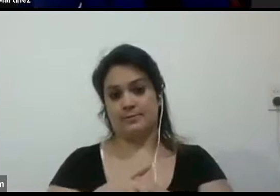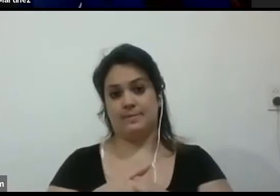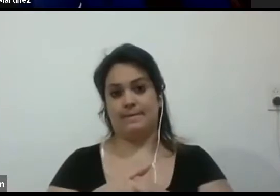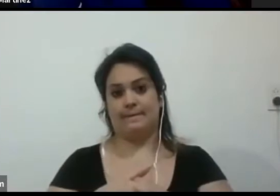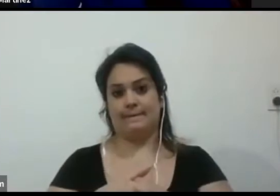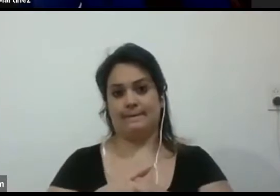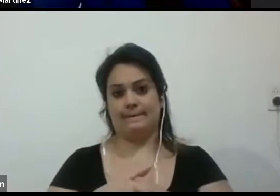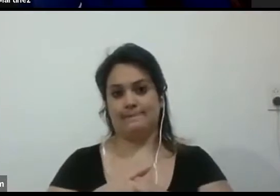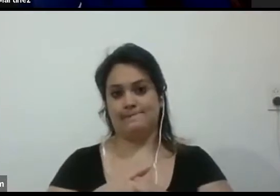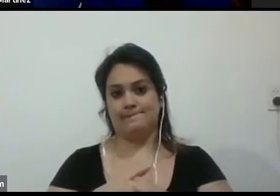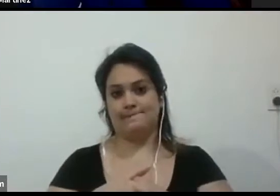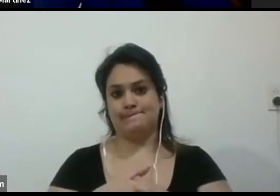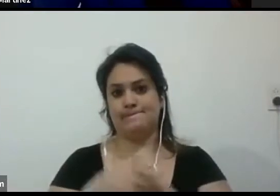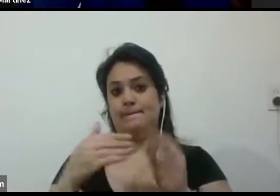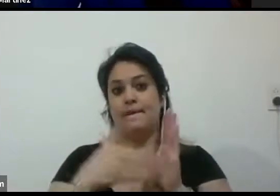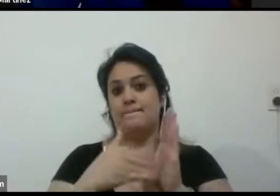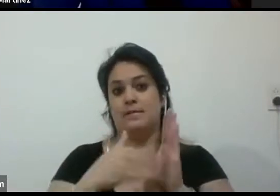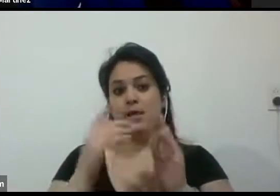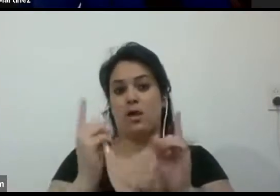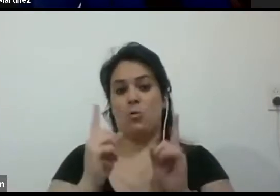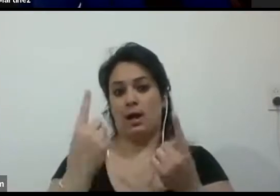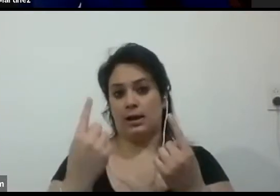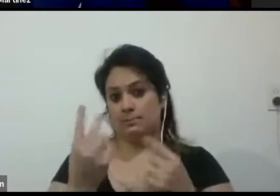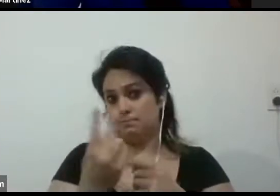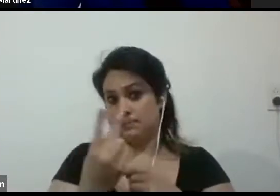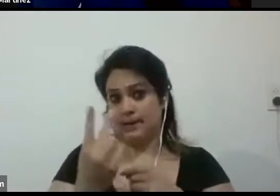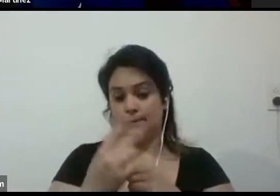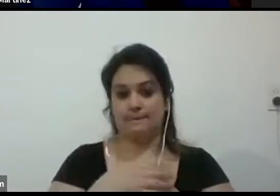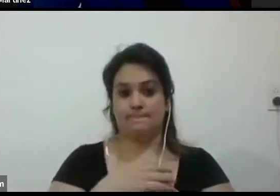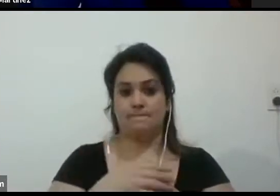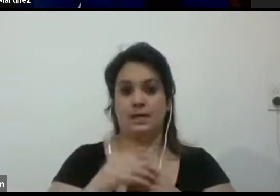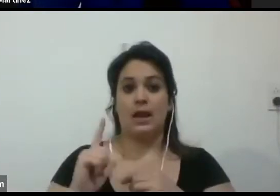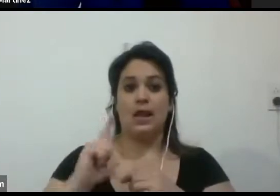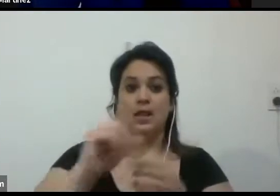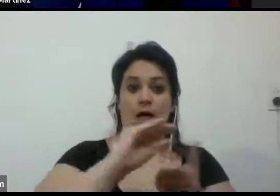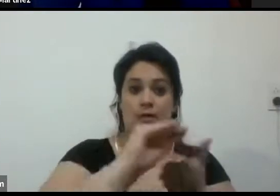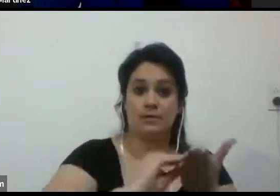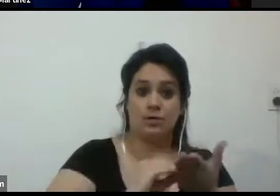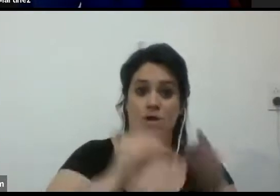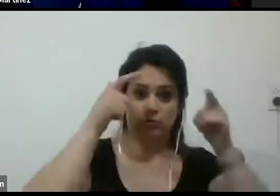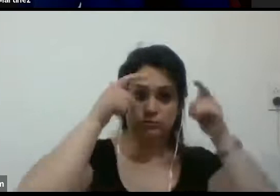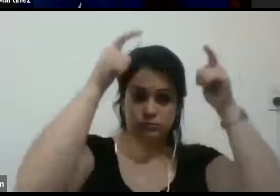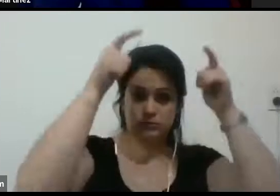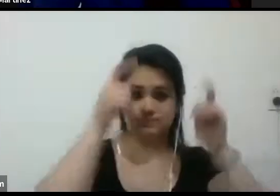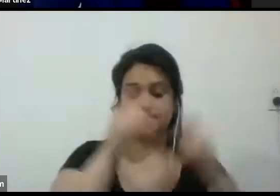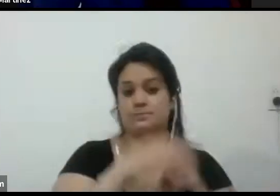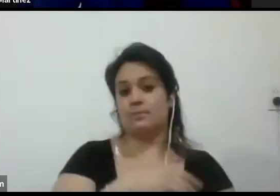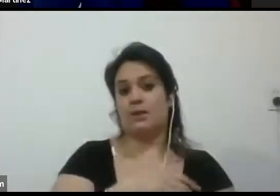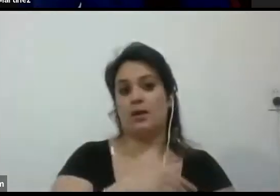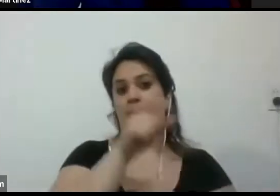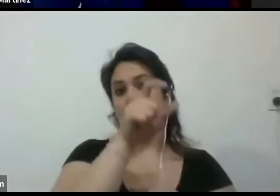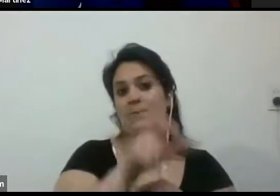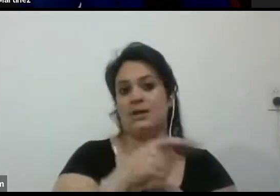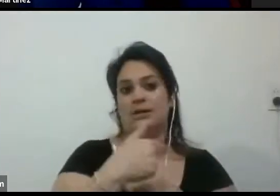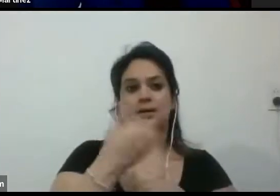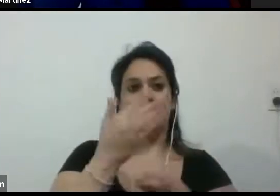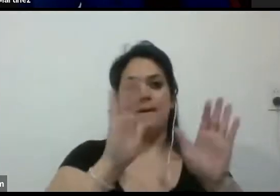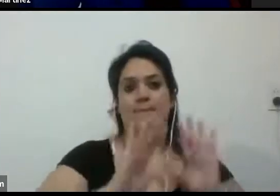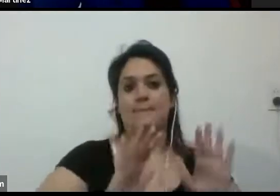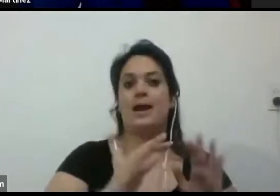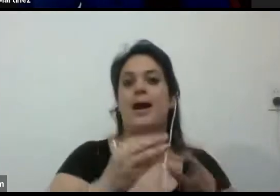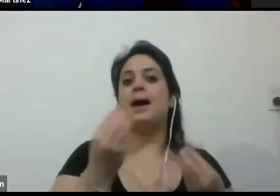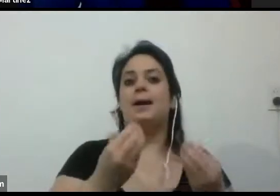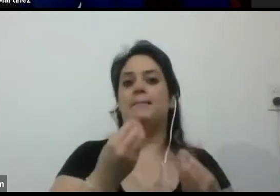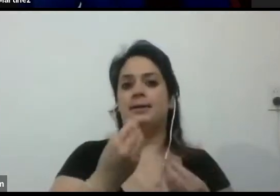cual se quiera desarrollar a fin de elegir una de las dos el licenciado en administración gastronómica va a ser la la persona que va a estar preparada como para por